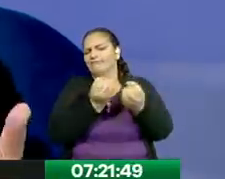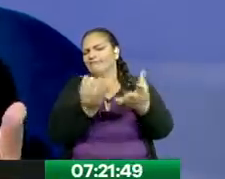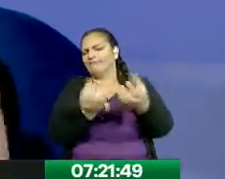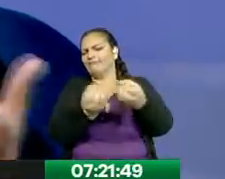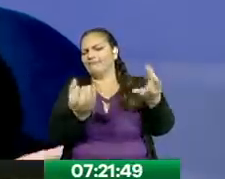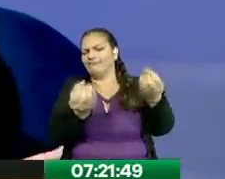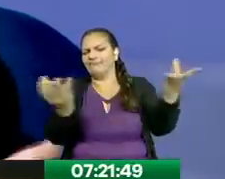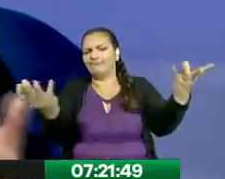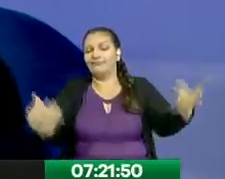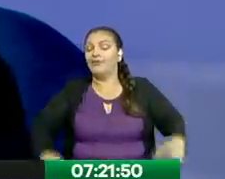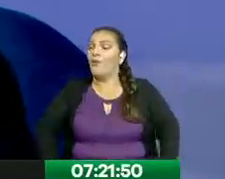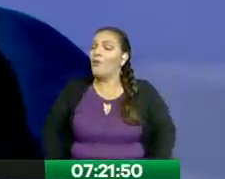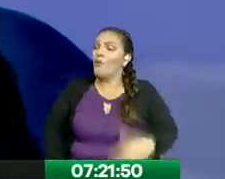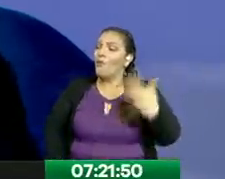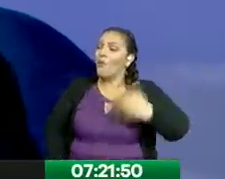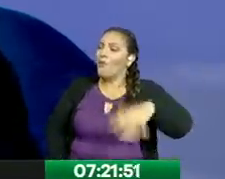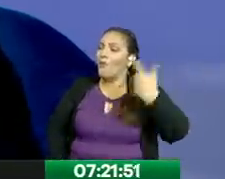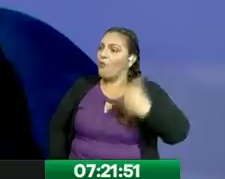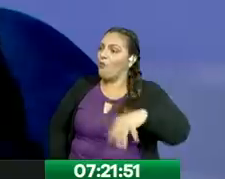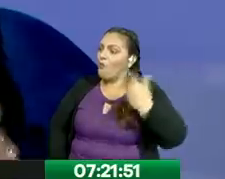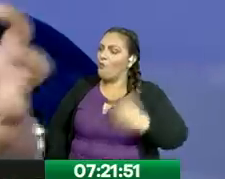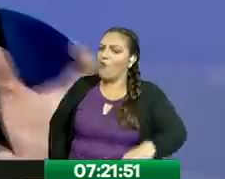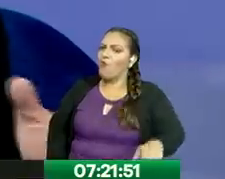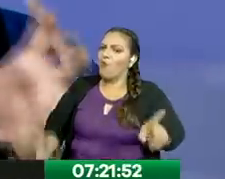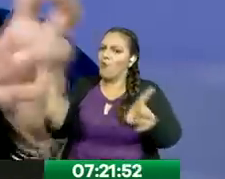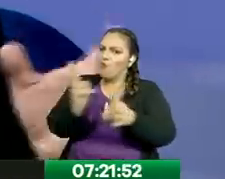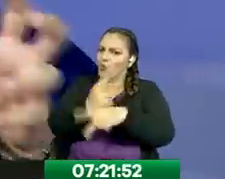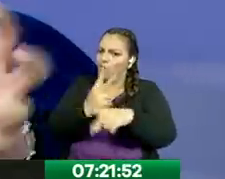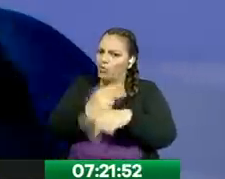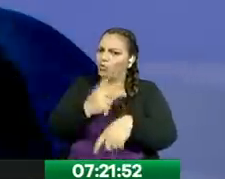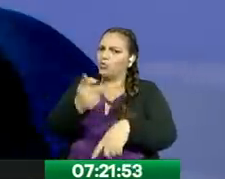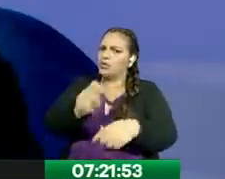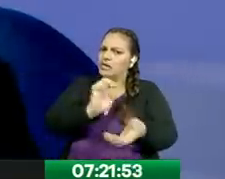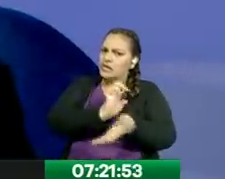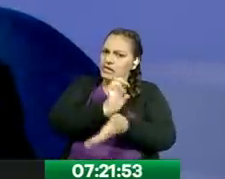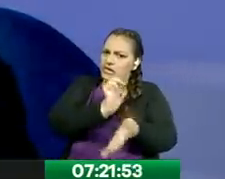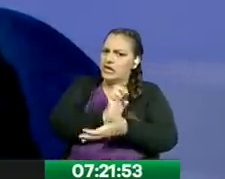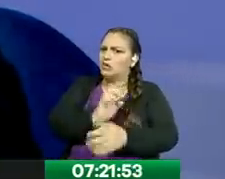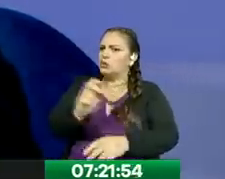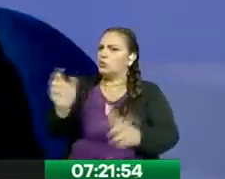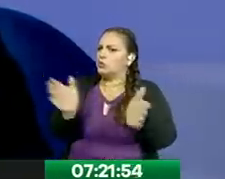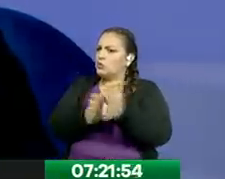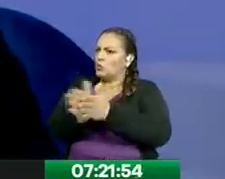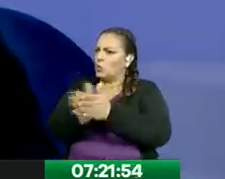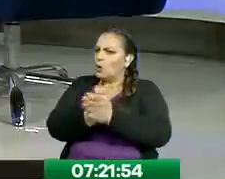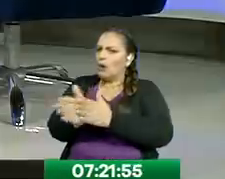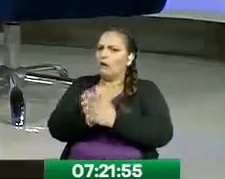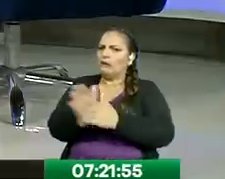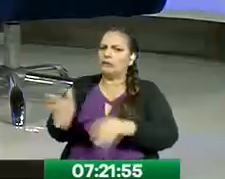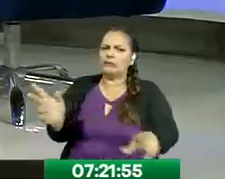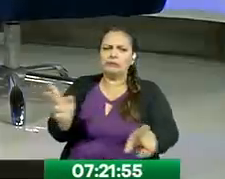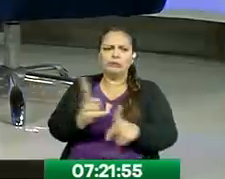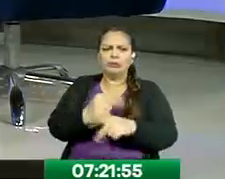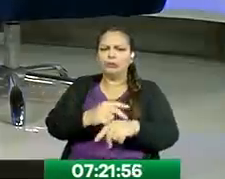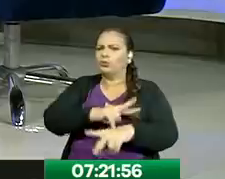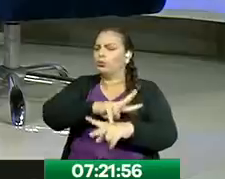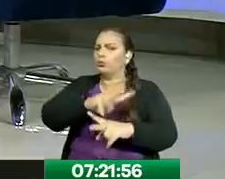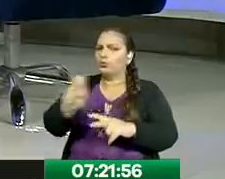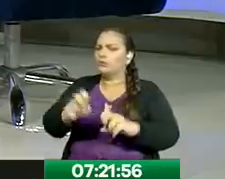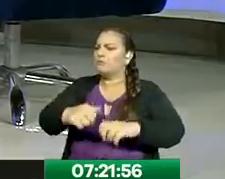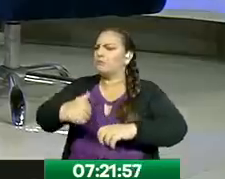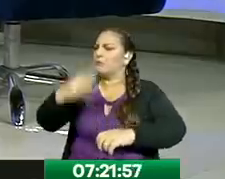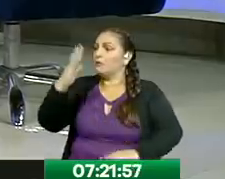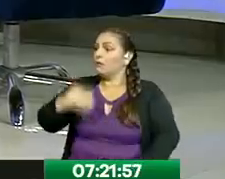socios llegan a los 240 productos arriba de chocolate o quesos embutidos están exportando ya